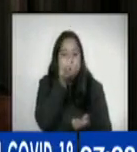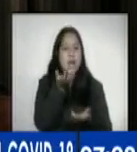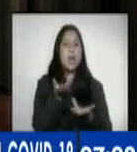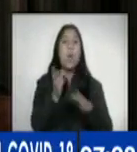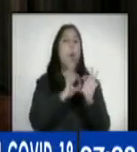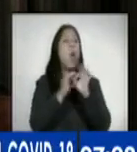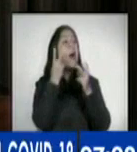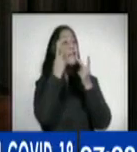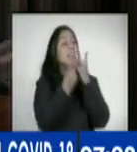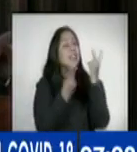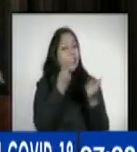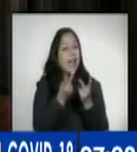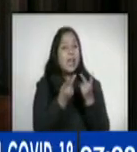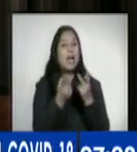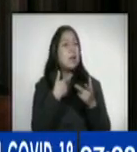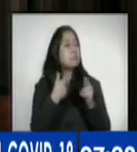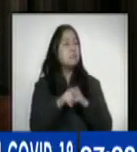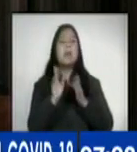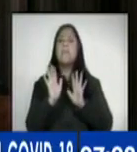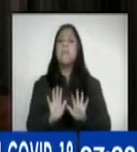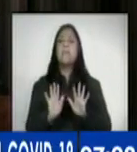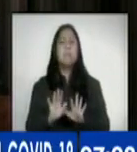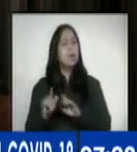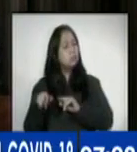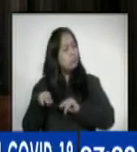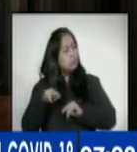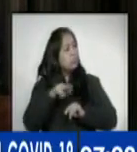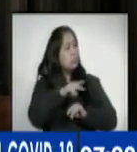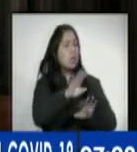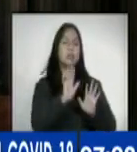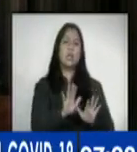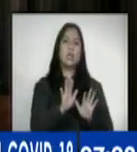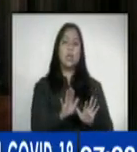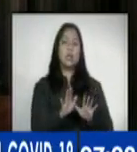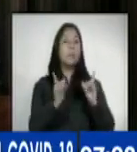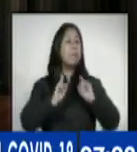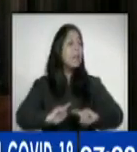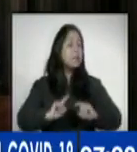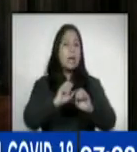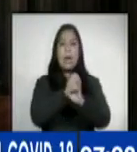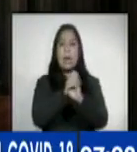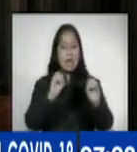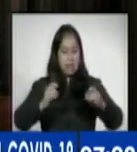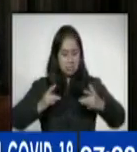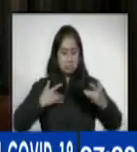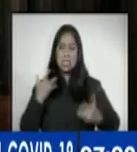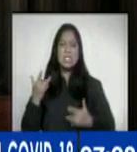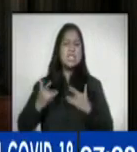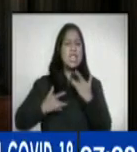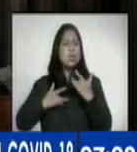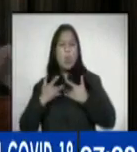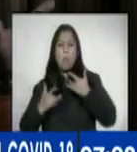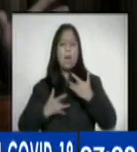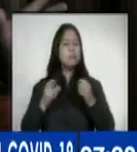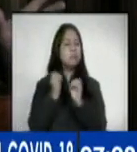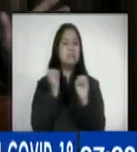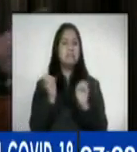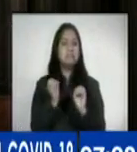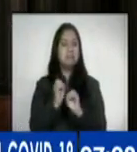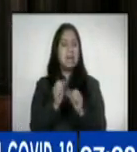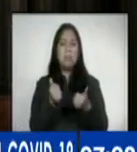la zapatería, vaya tranquilo. Si usted no tiene ningún síntoma de la enfermedad, no